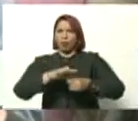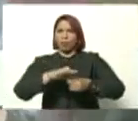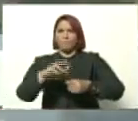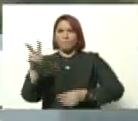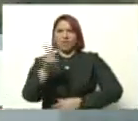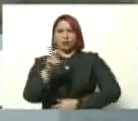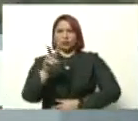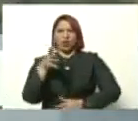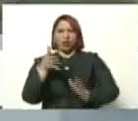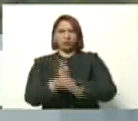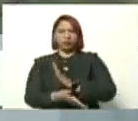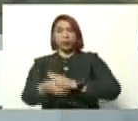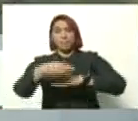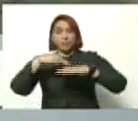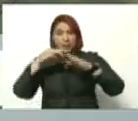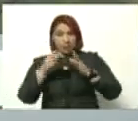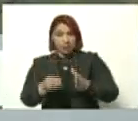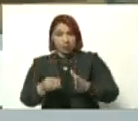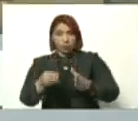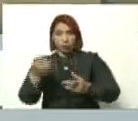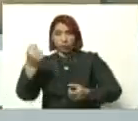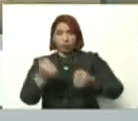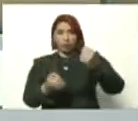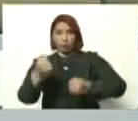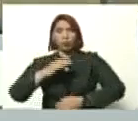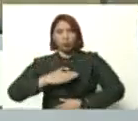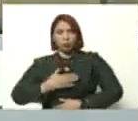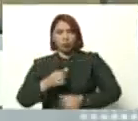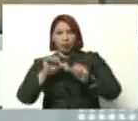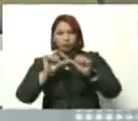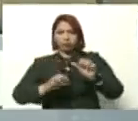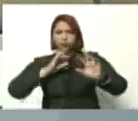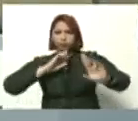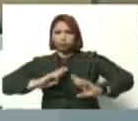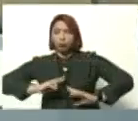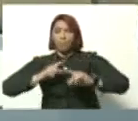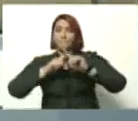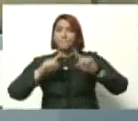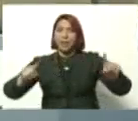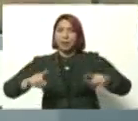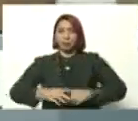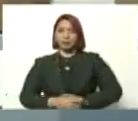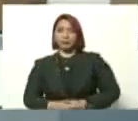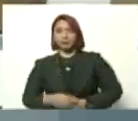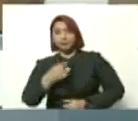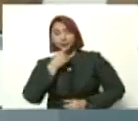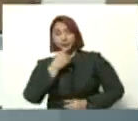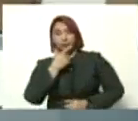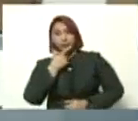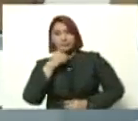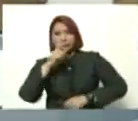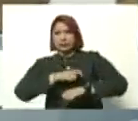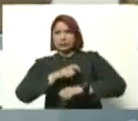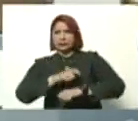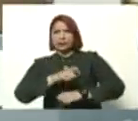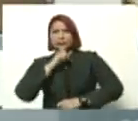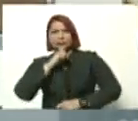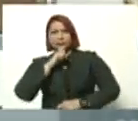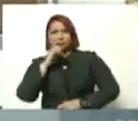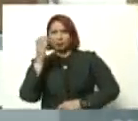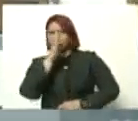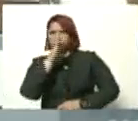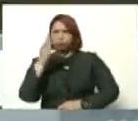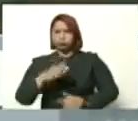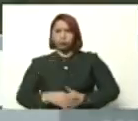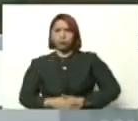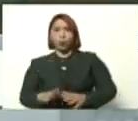esto? Bueno, el ministro Hipólito Abreu nos podrá dar alguna respuesta, pero lo hermoso es que en los tiempos de dificultad,